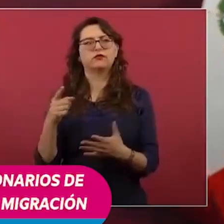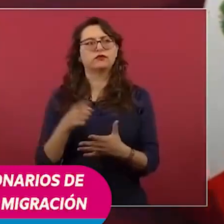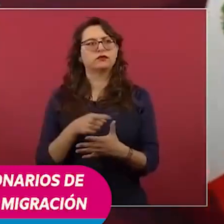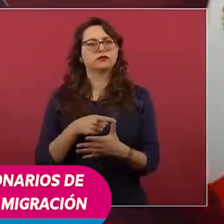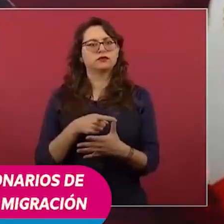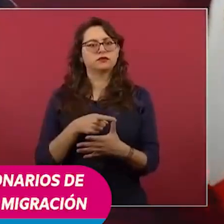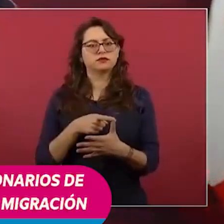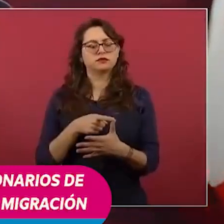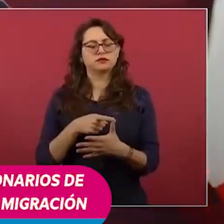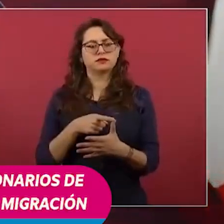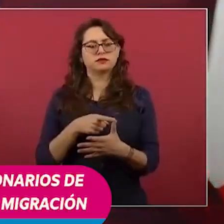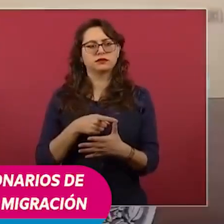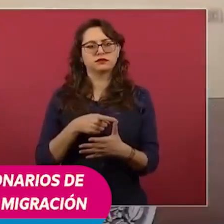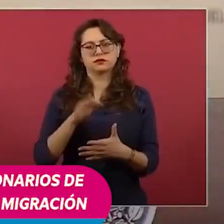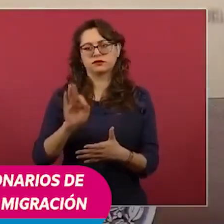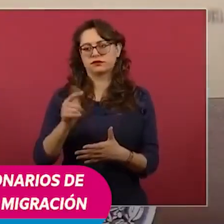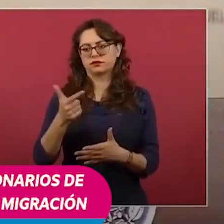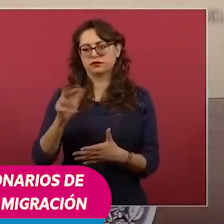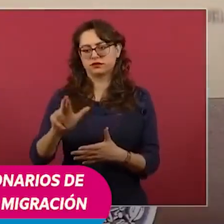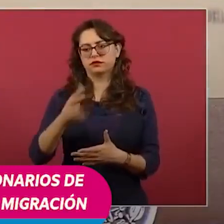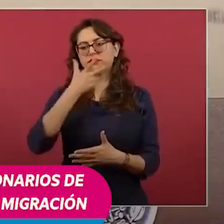va el fiscal